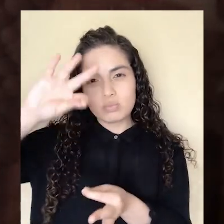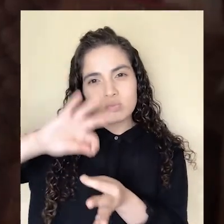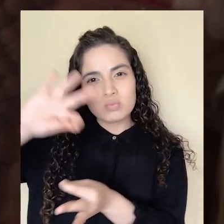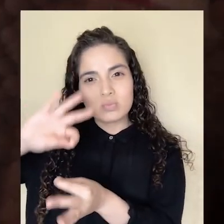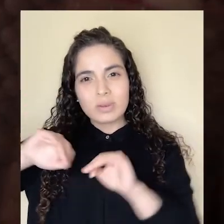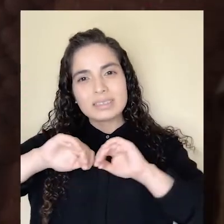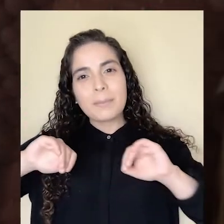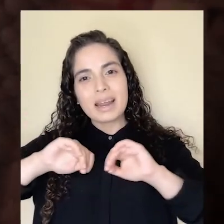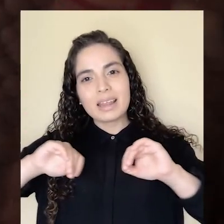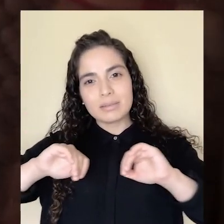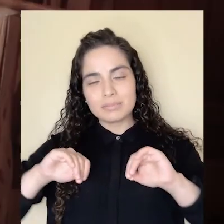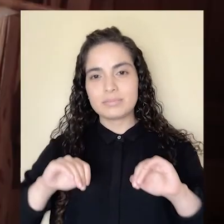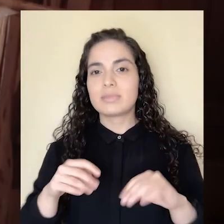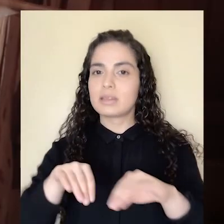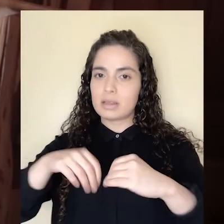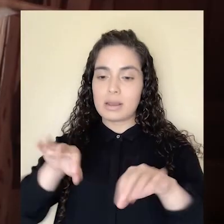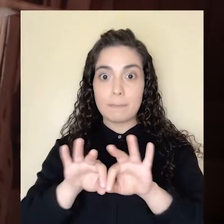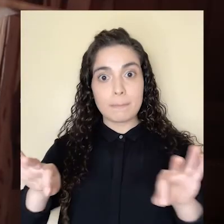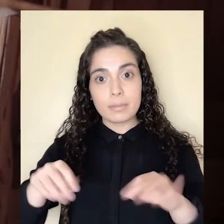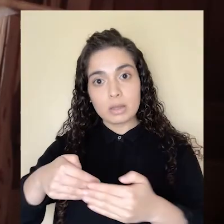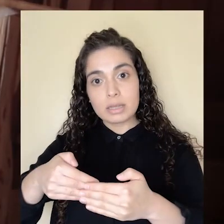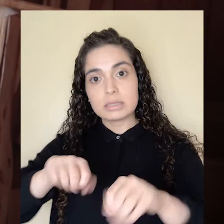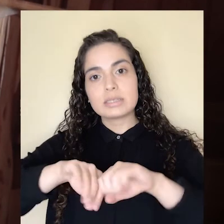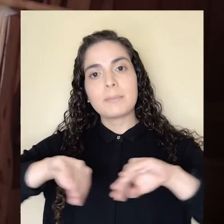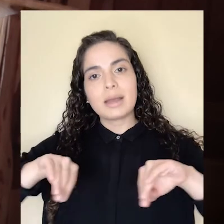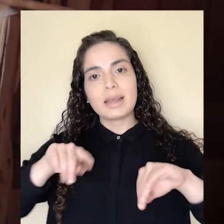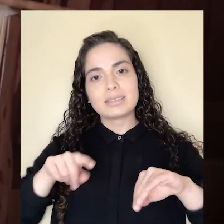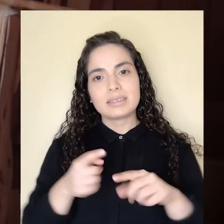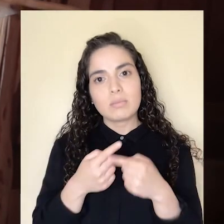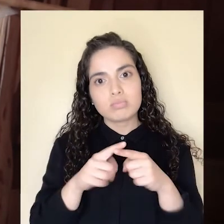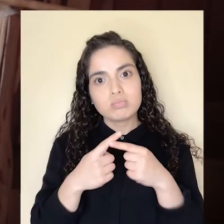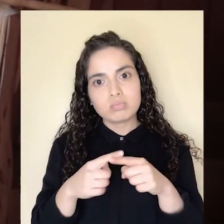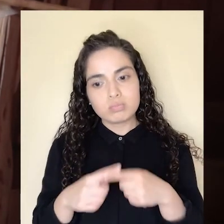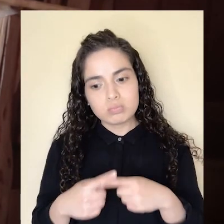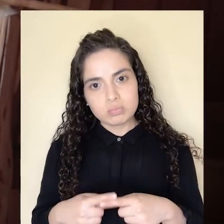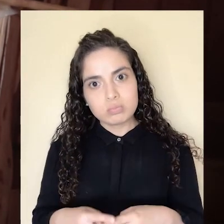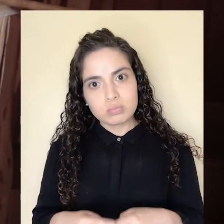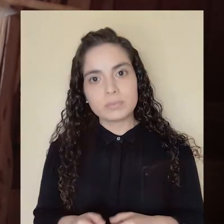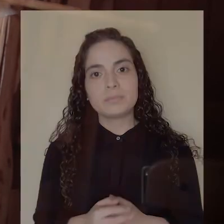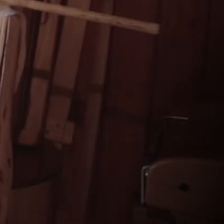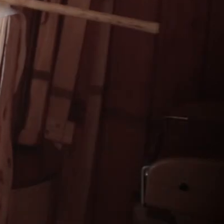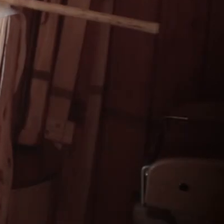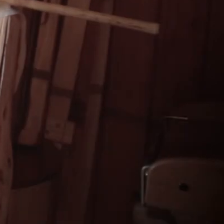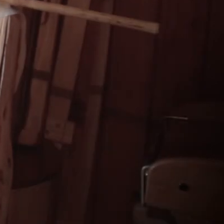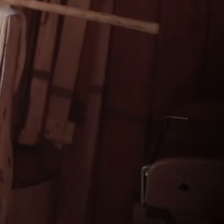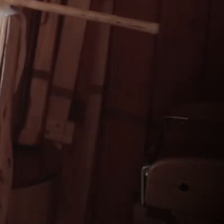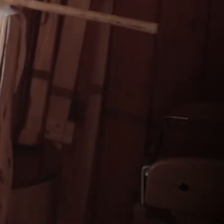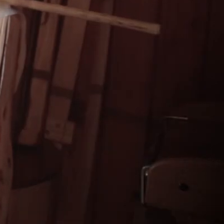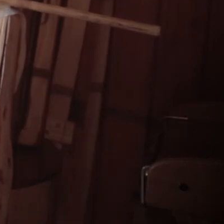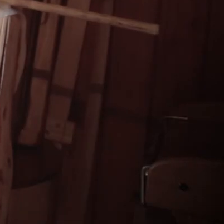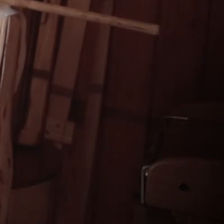esta que va aquí, que separa la hebra que va adelante y la que va detrás. Y ahí va formándose el tejido.